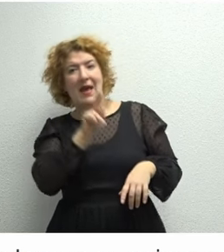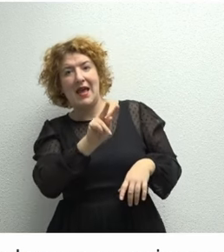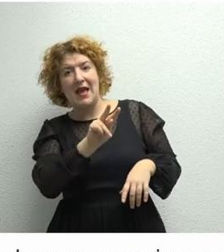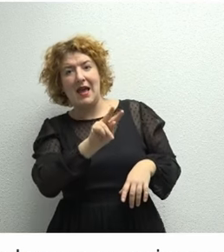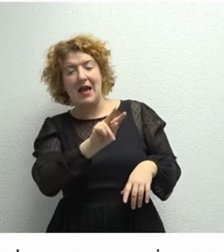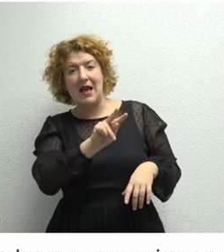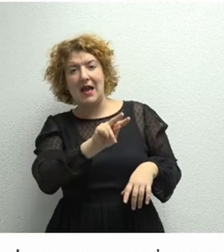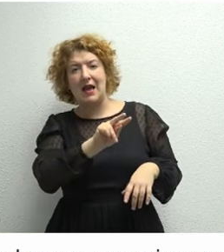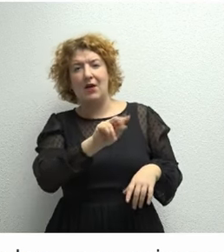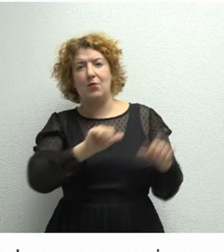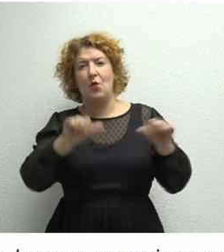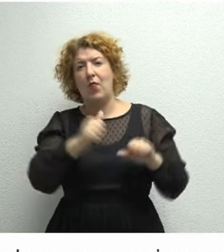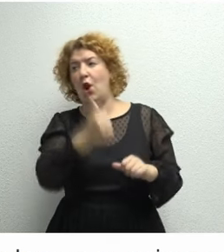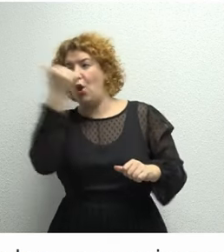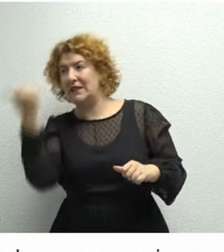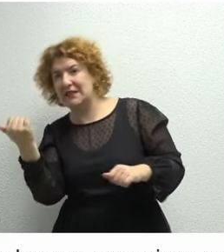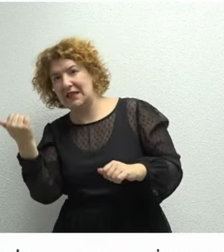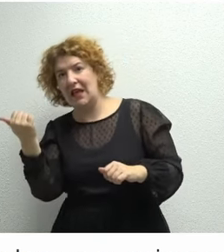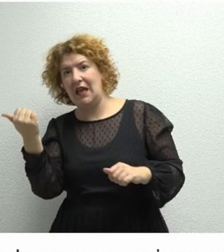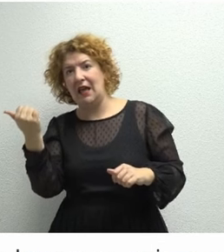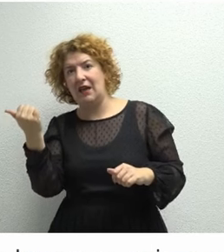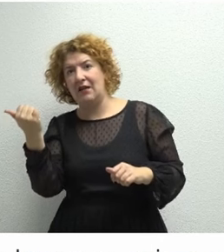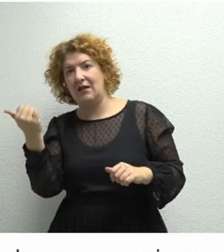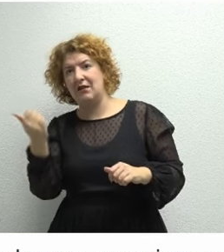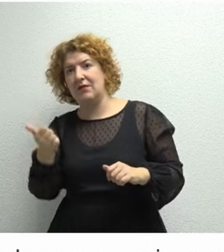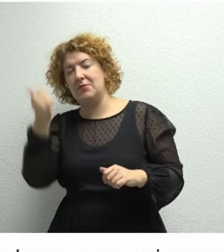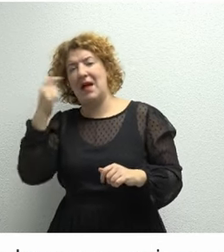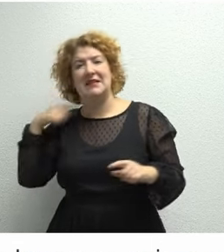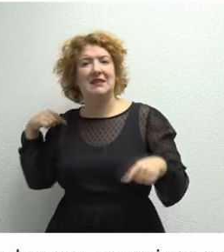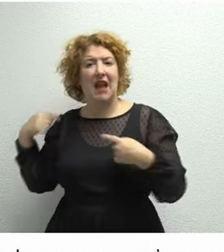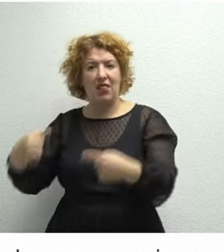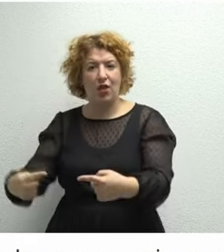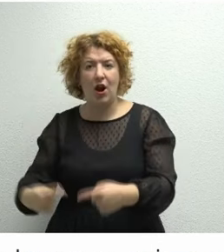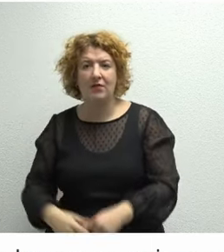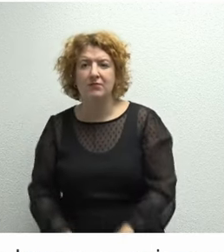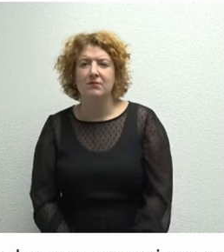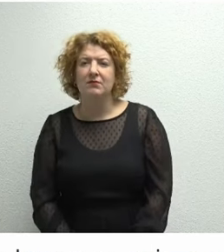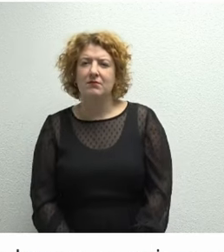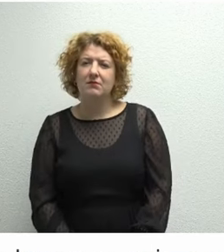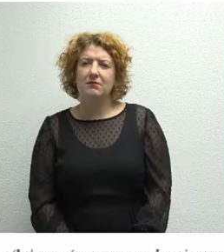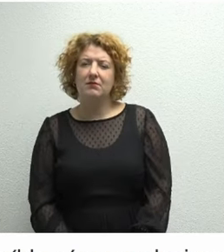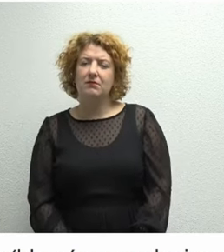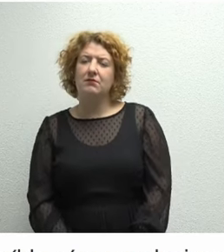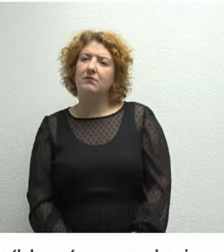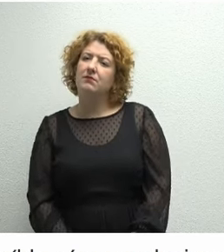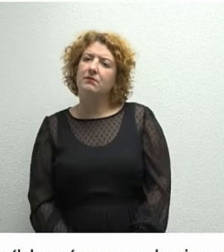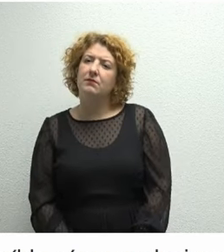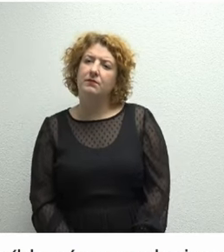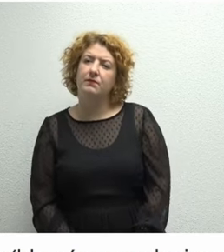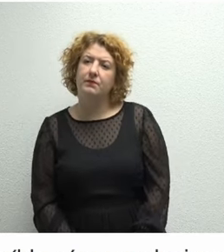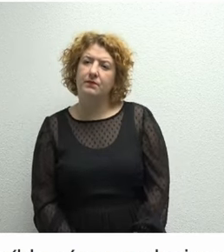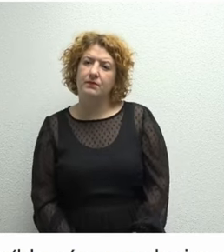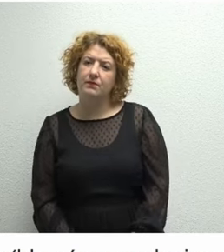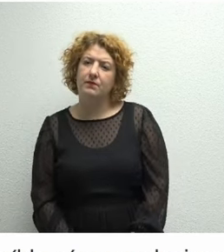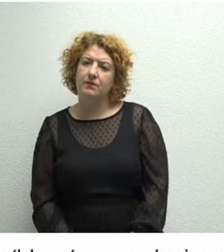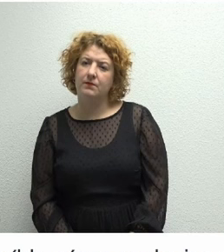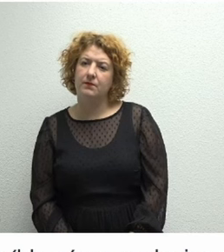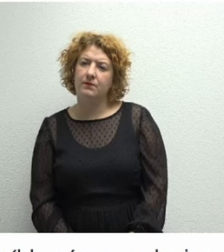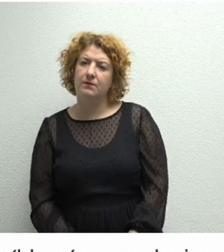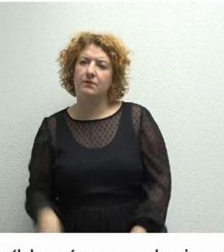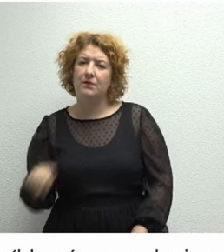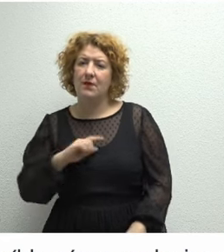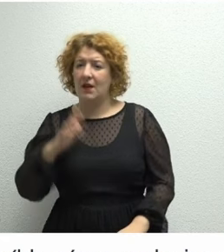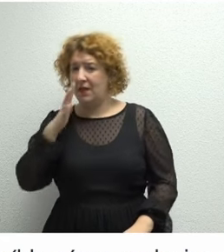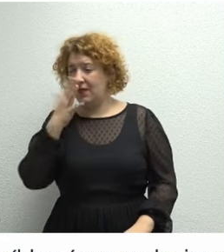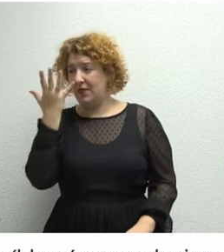modelo este y en un modelo mucho más tradicional Y qué hemos aprendido en